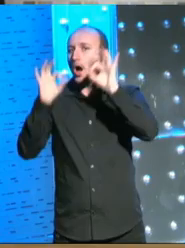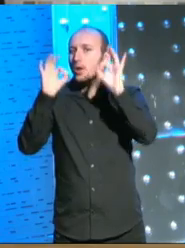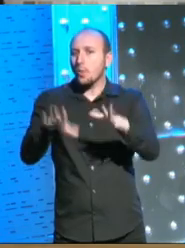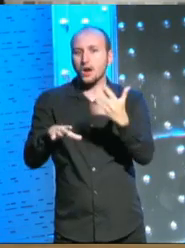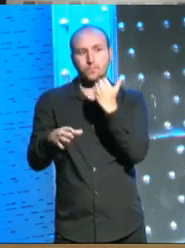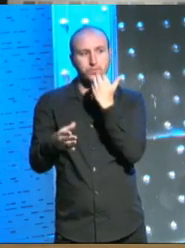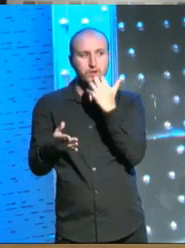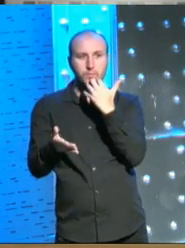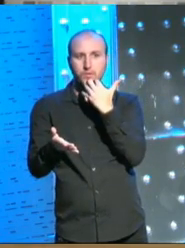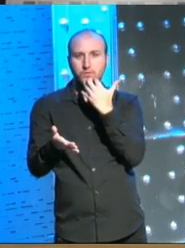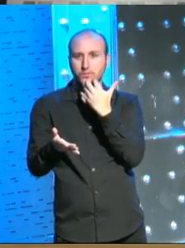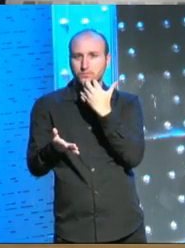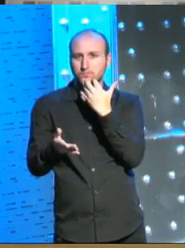primera